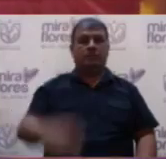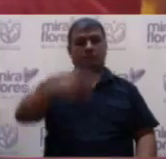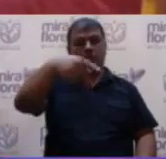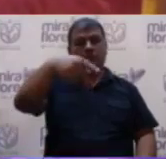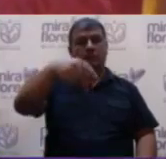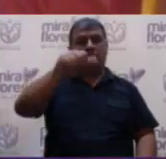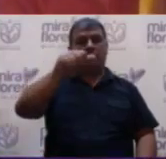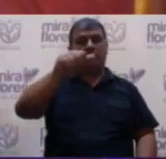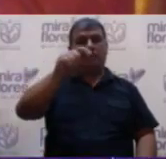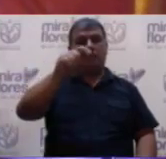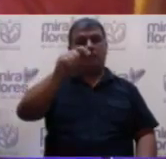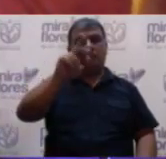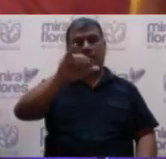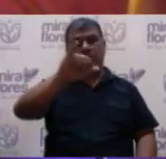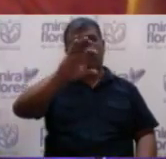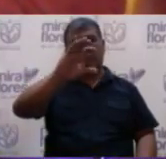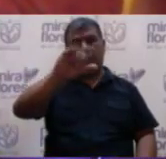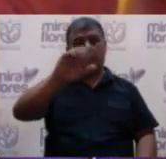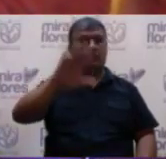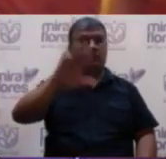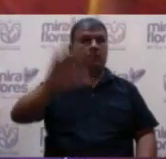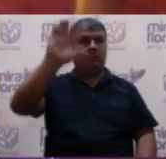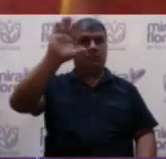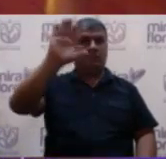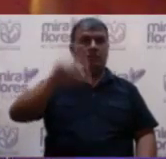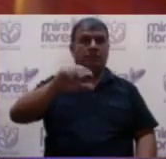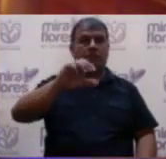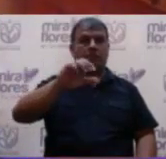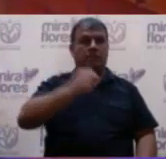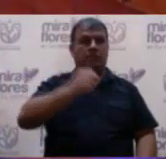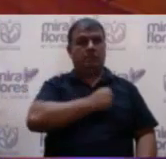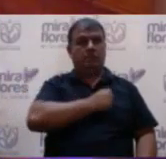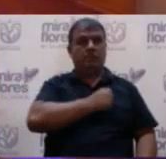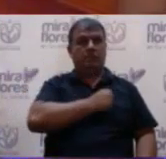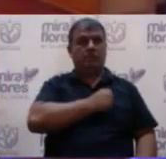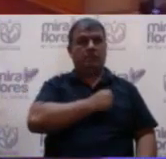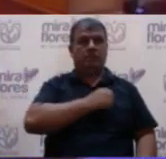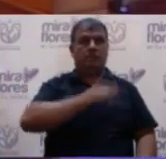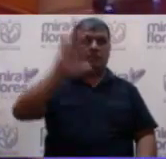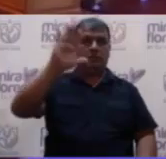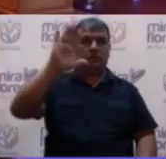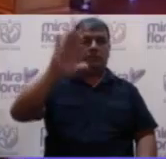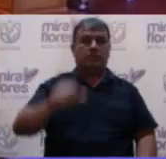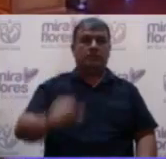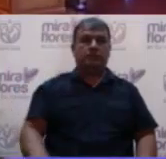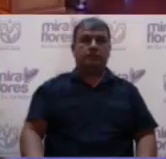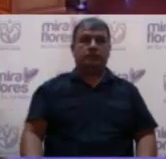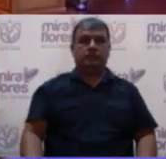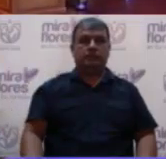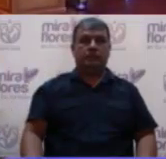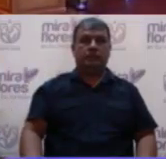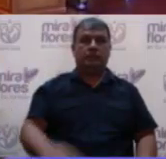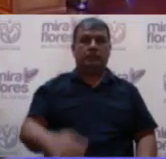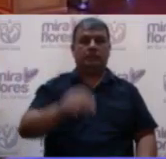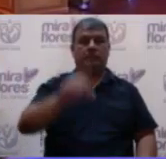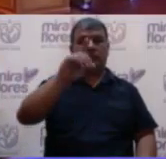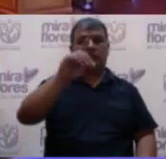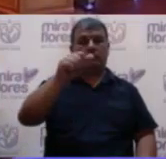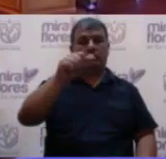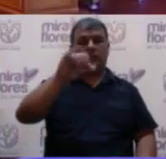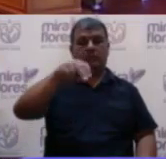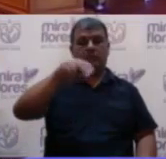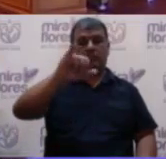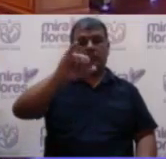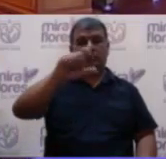Señora Patricia María del Río Jiménez de Olavide. Señora Susana Stiglitz Watson. Señorita Daniela